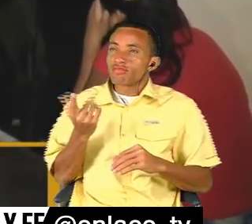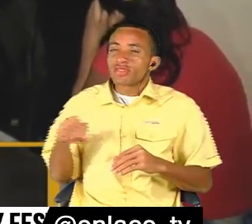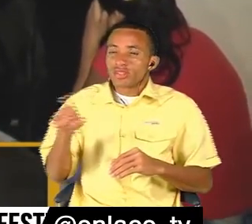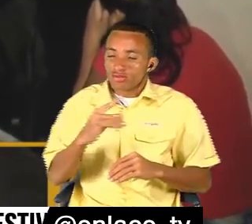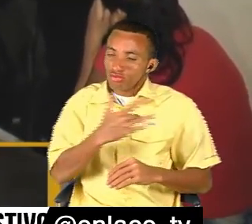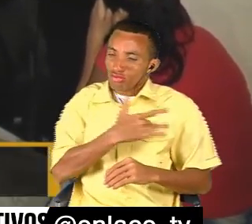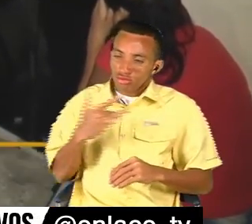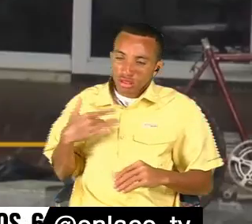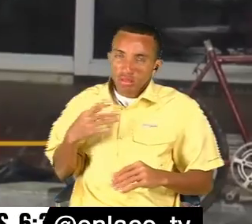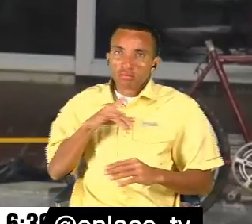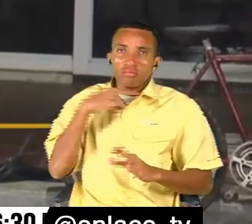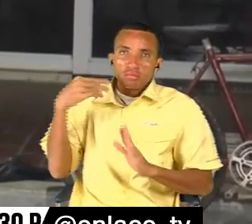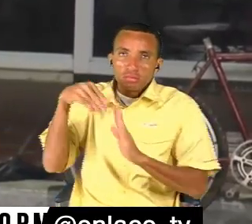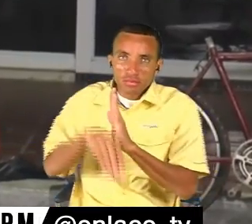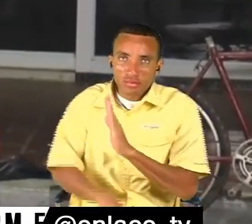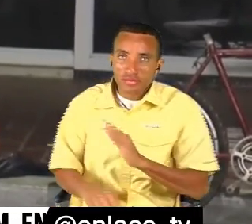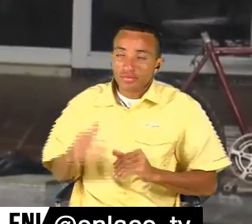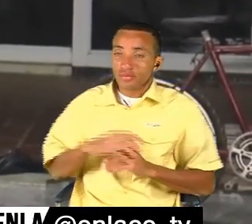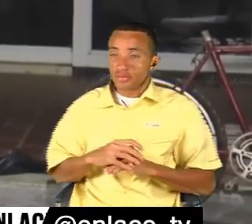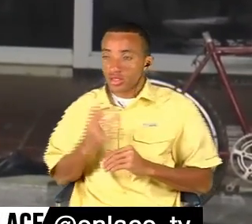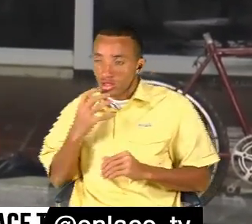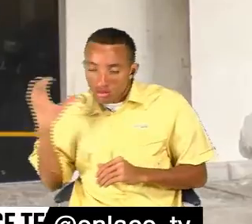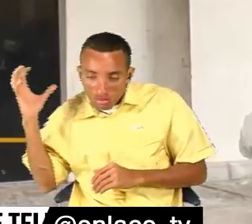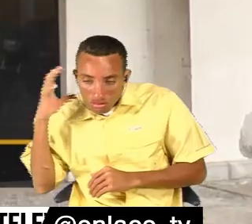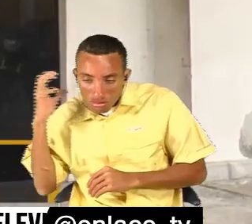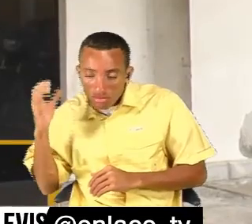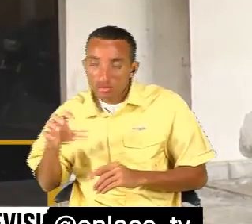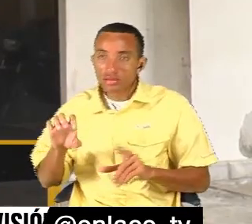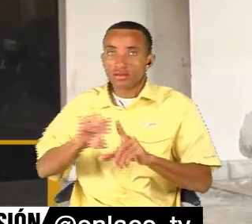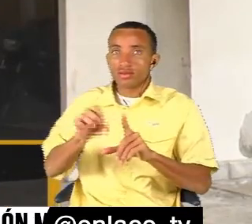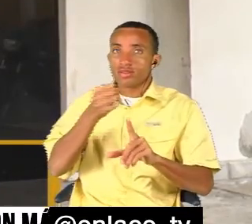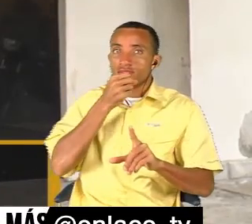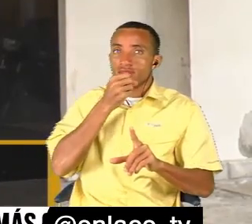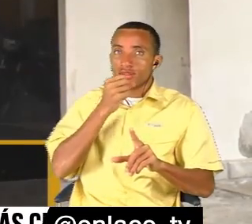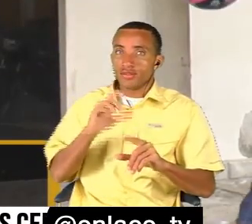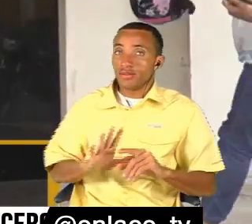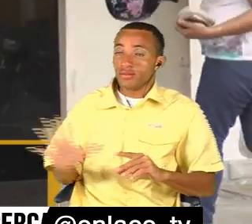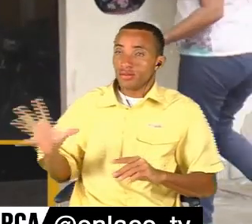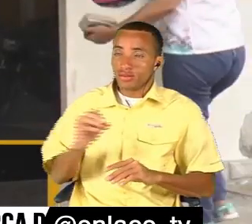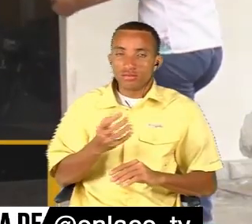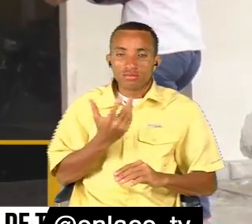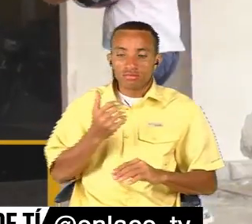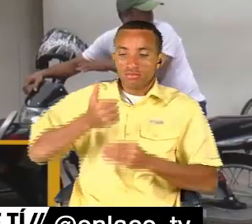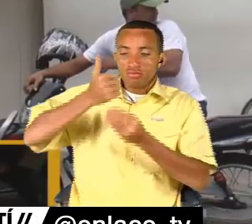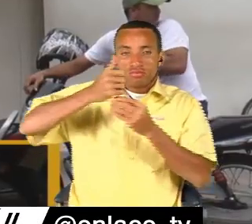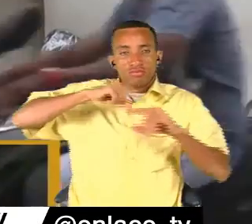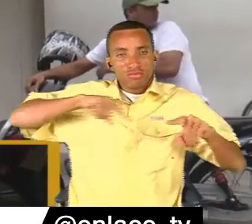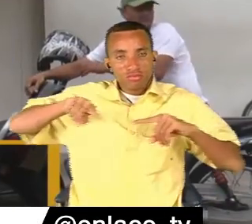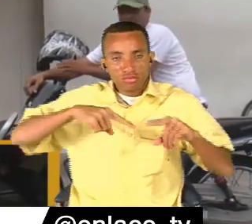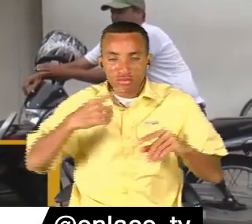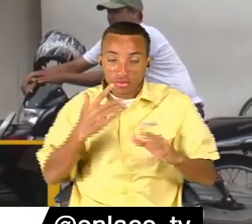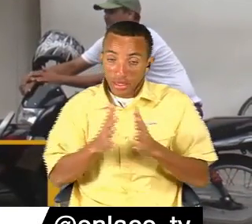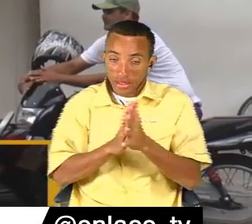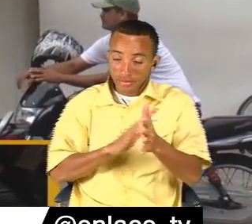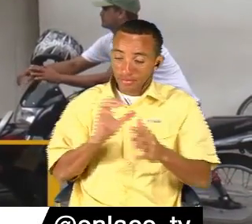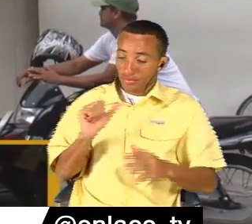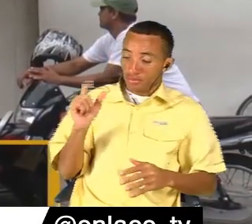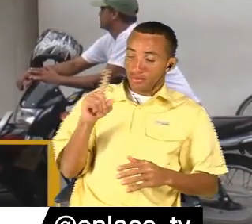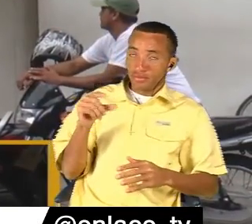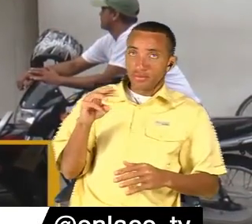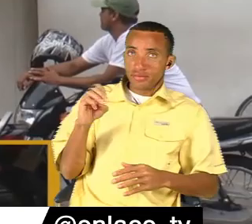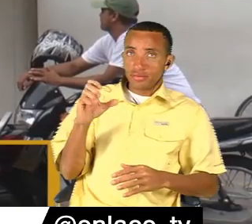en Barranca Bermeja por Enlace Radio y Enlace Noticias, se pronunciaron directivas de la EPS ASME Salud y afirmaron que las filas de sus usuarios son